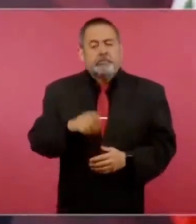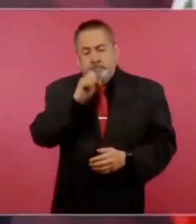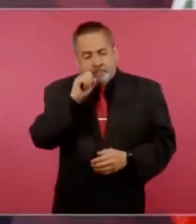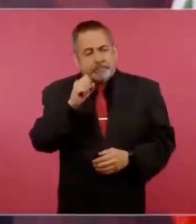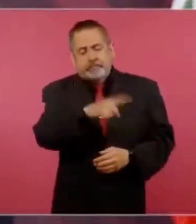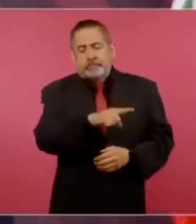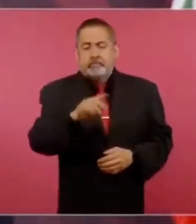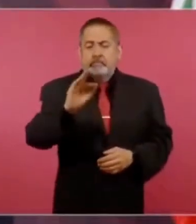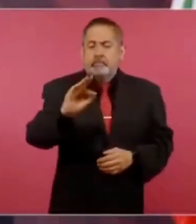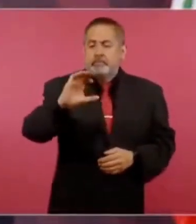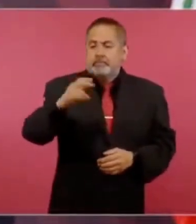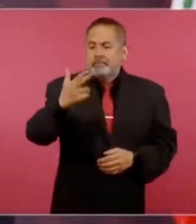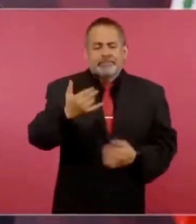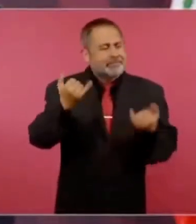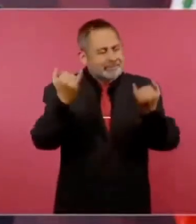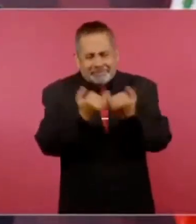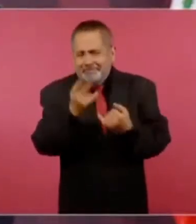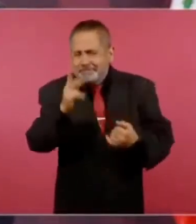lo mismo,